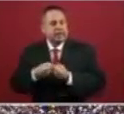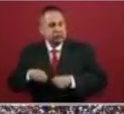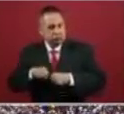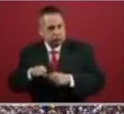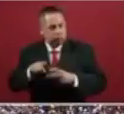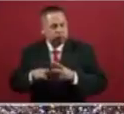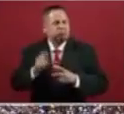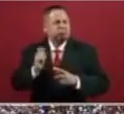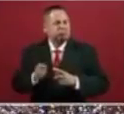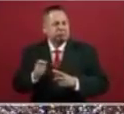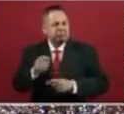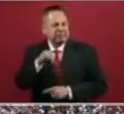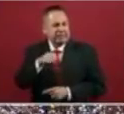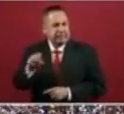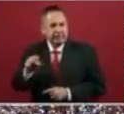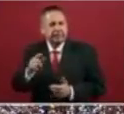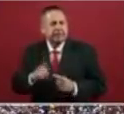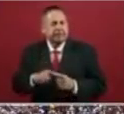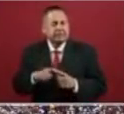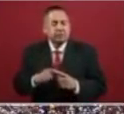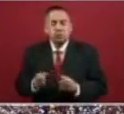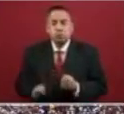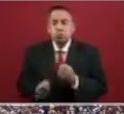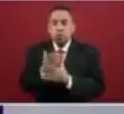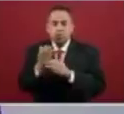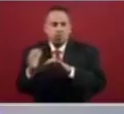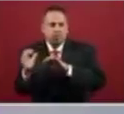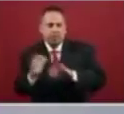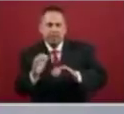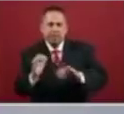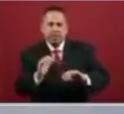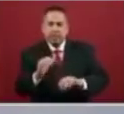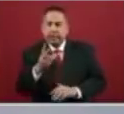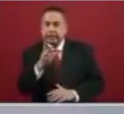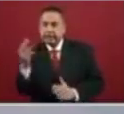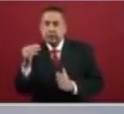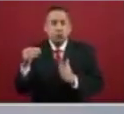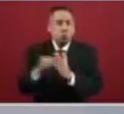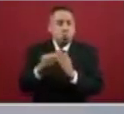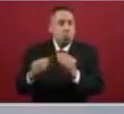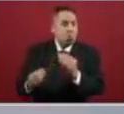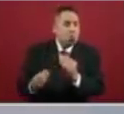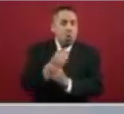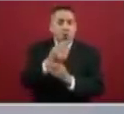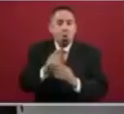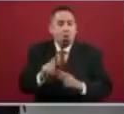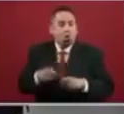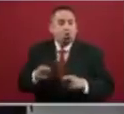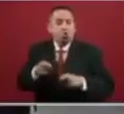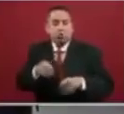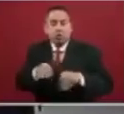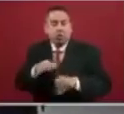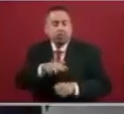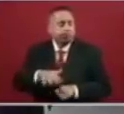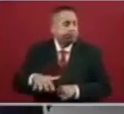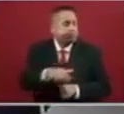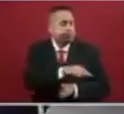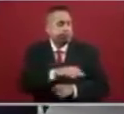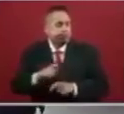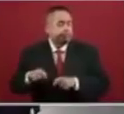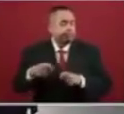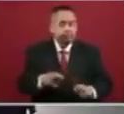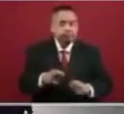se han creado más de 300 mil nuevos empleos, sin considerar los